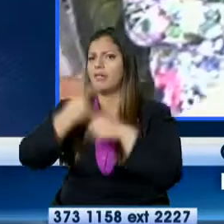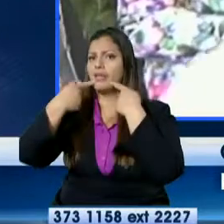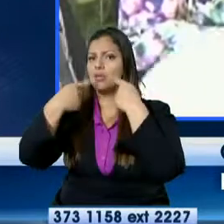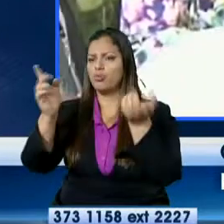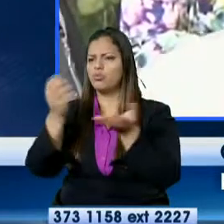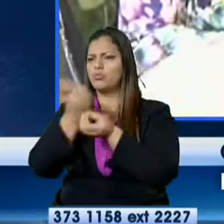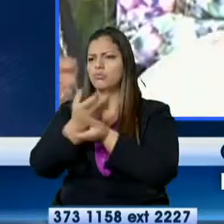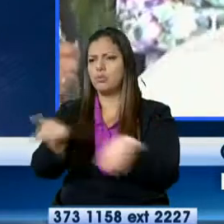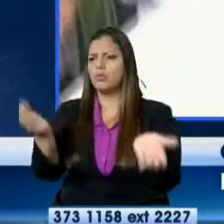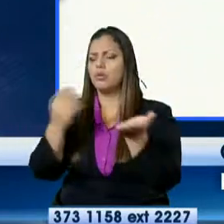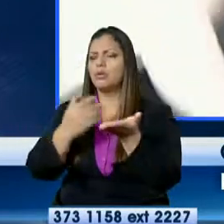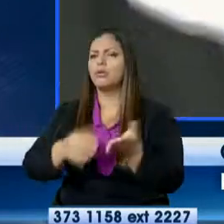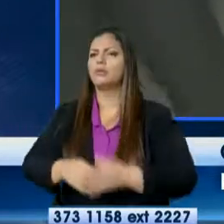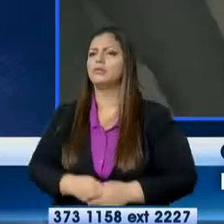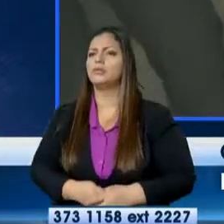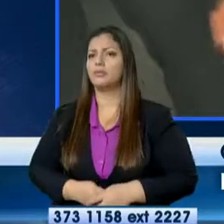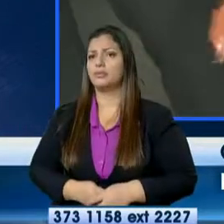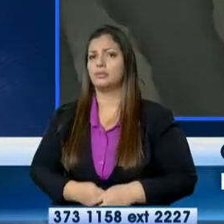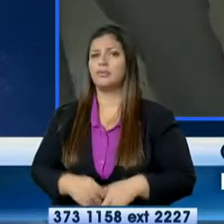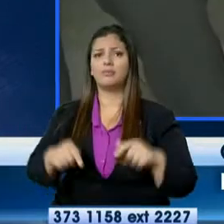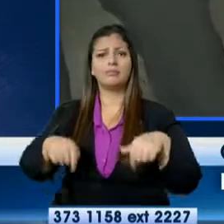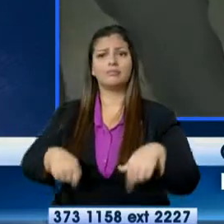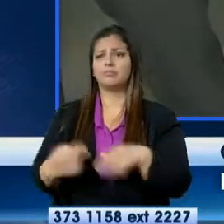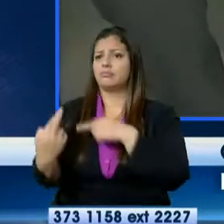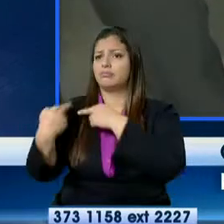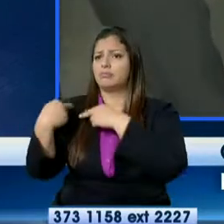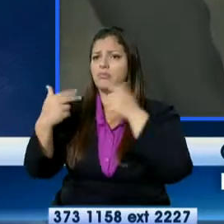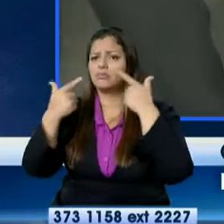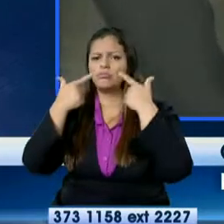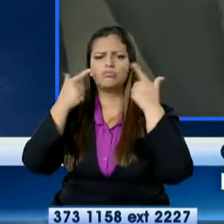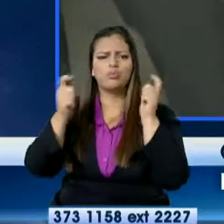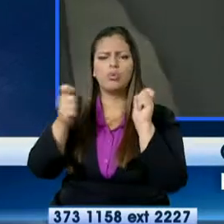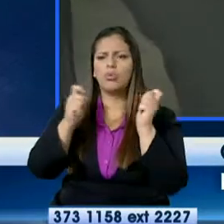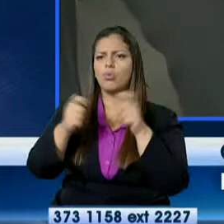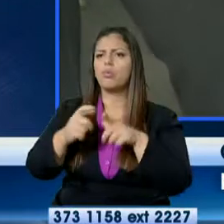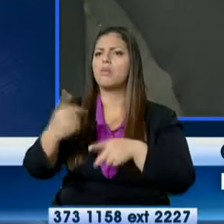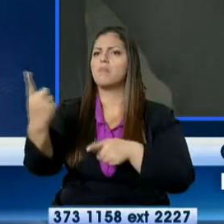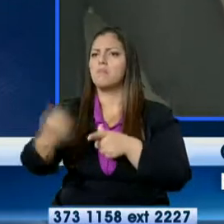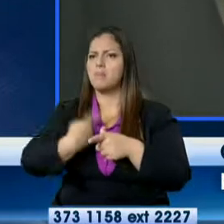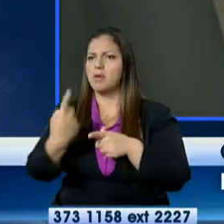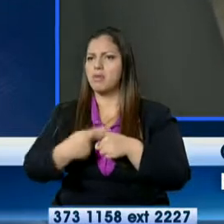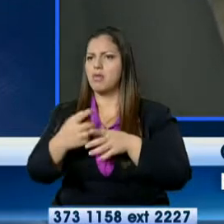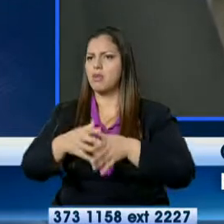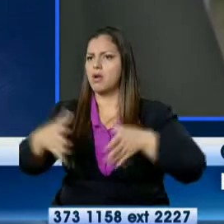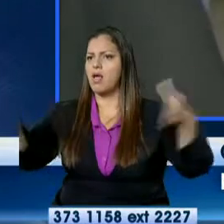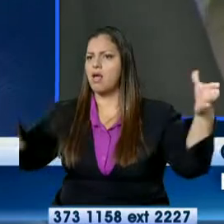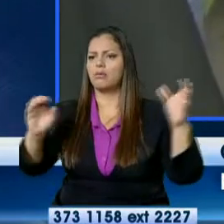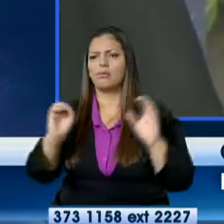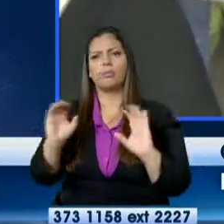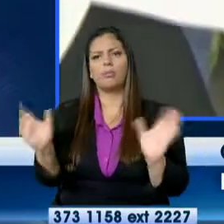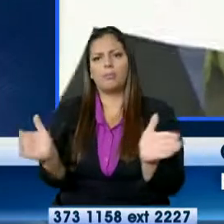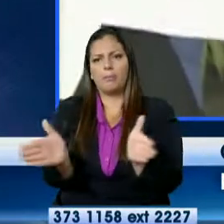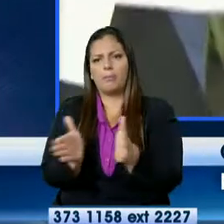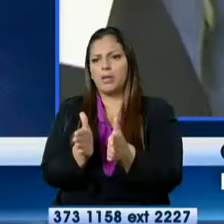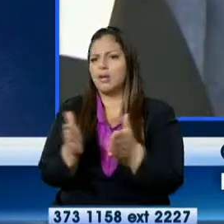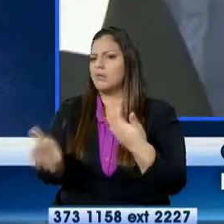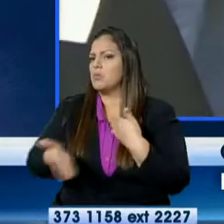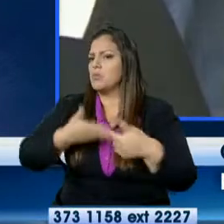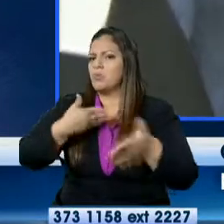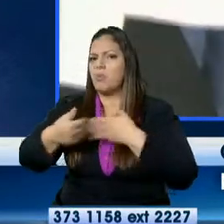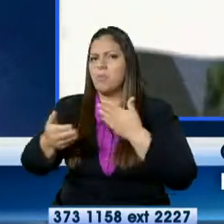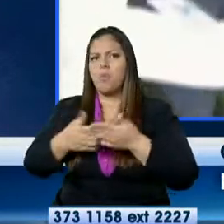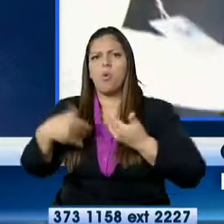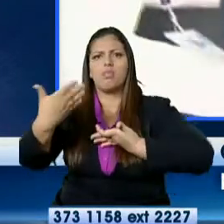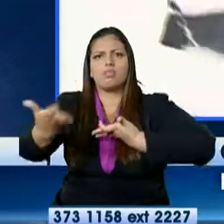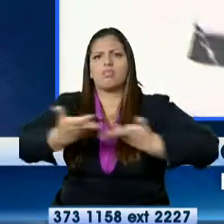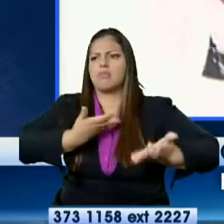desde el inicio de nuestras gestiones vamos a controlar los mercados mayoristas y los mercados minoristas iremos a tocarle la puerta al atenderá o